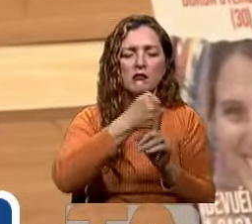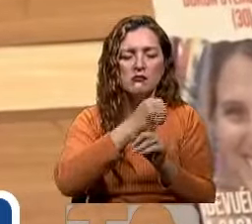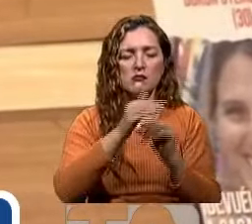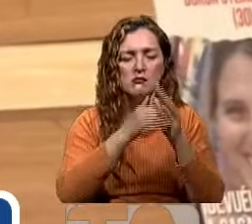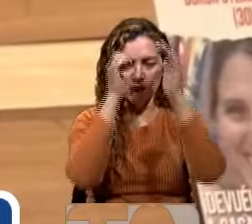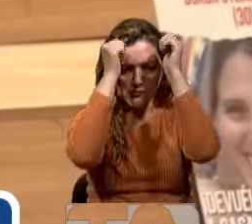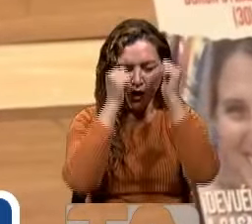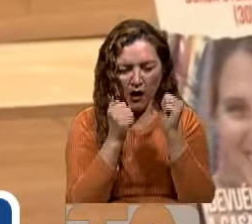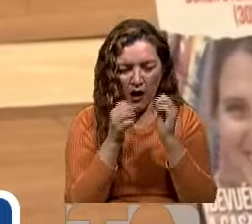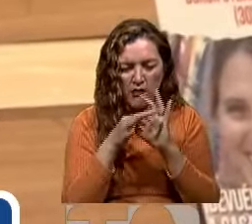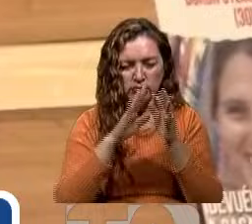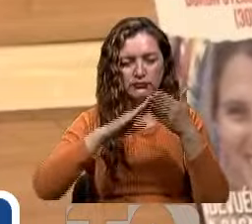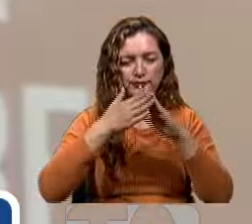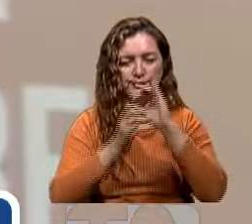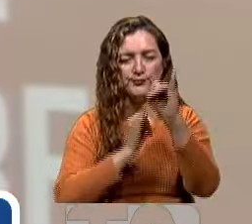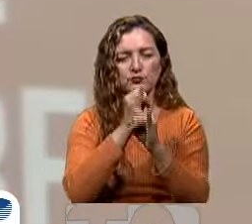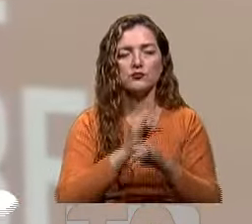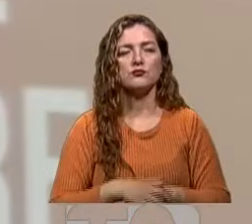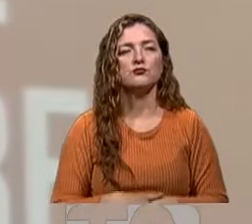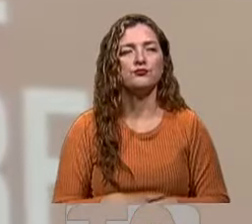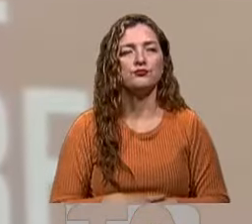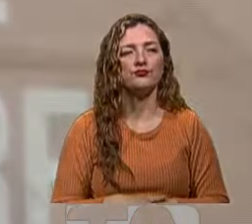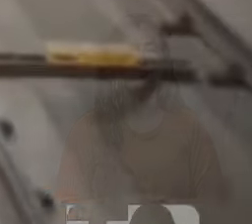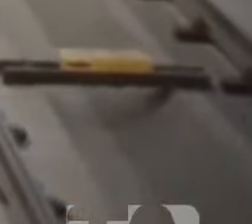terrorismo une a la comunidad internacional.